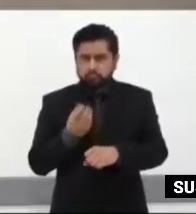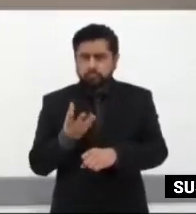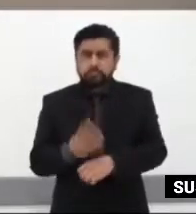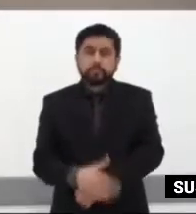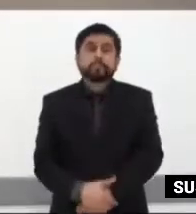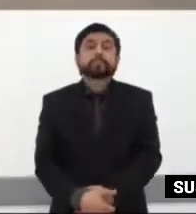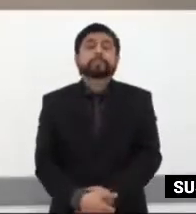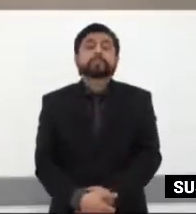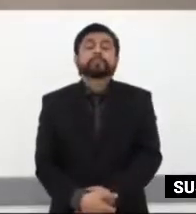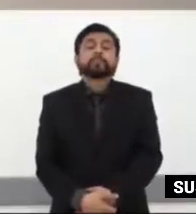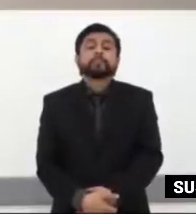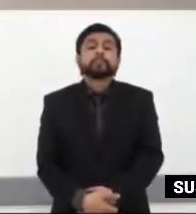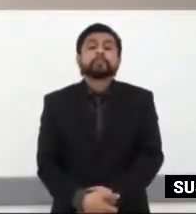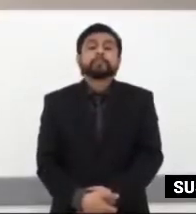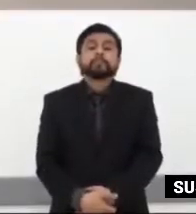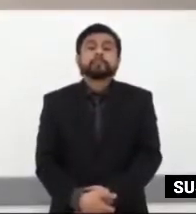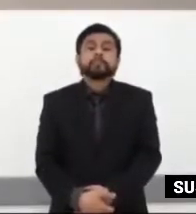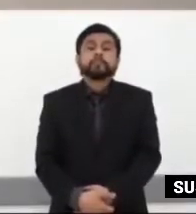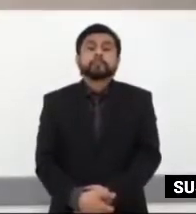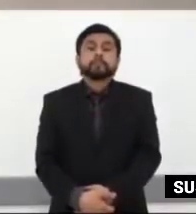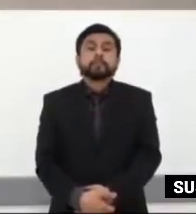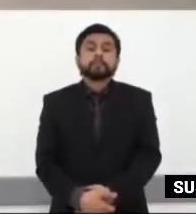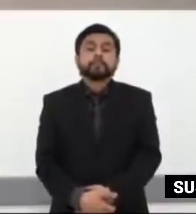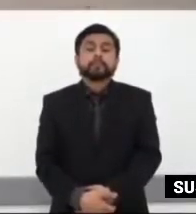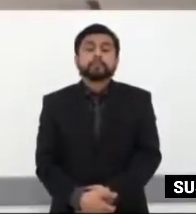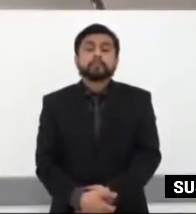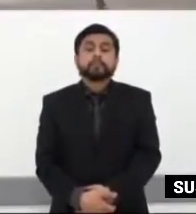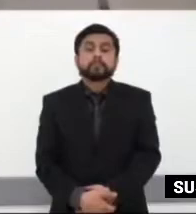Sí. Toco.